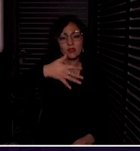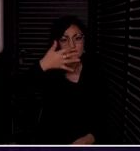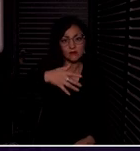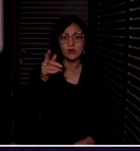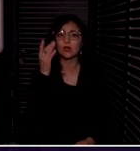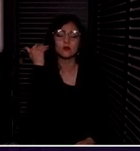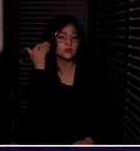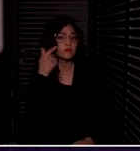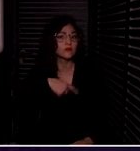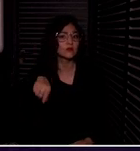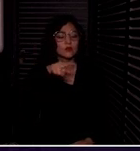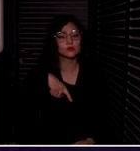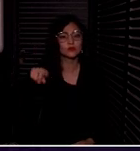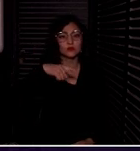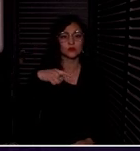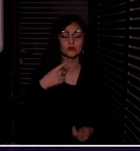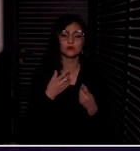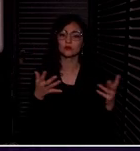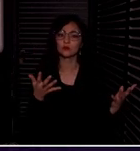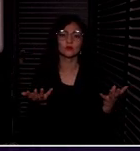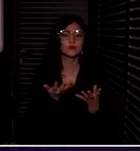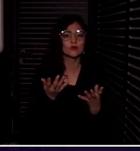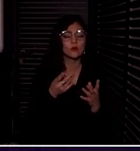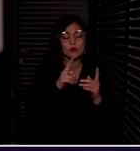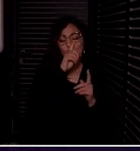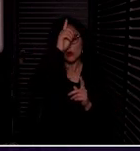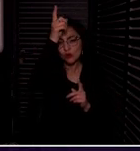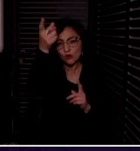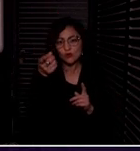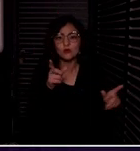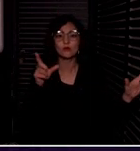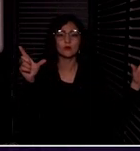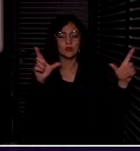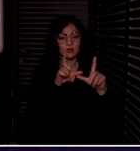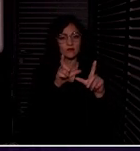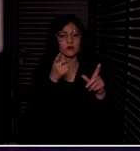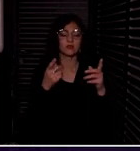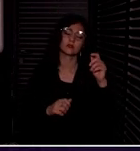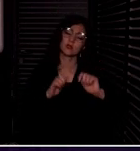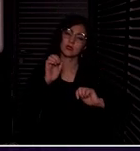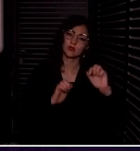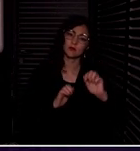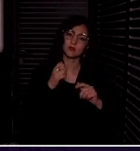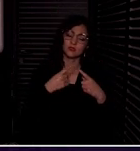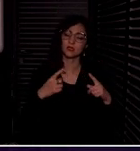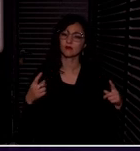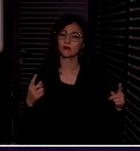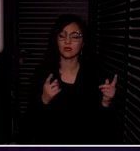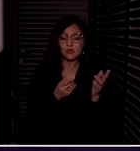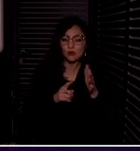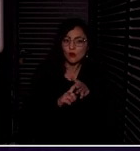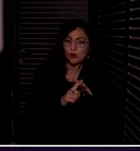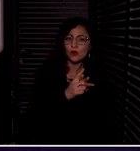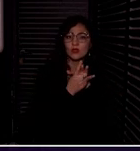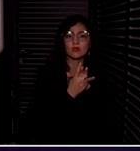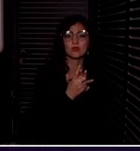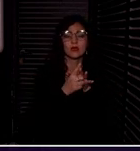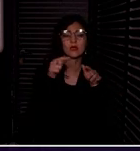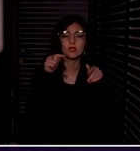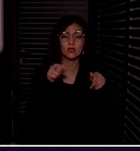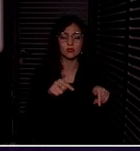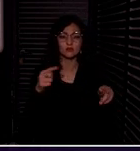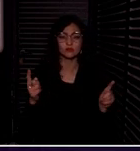establecer alternativas al modelo de negocio tradicional que se crea con la industria radiodifusora desde su origen. Y la